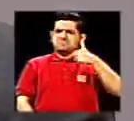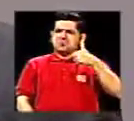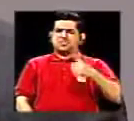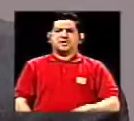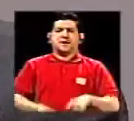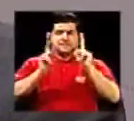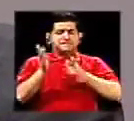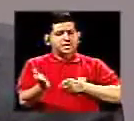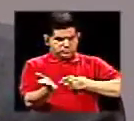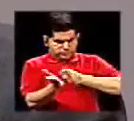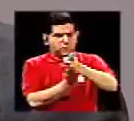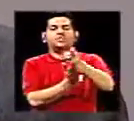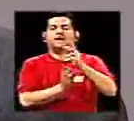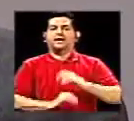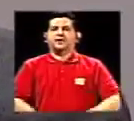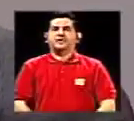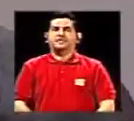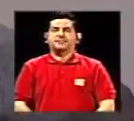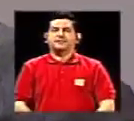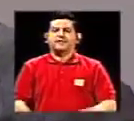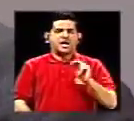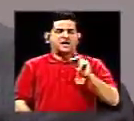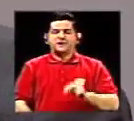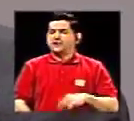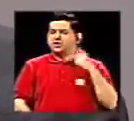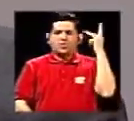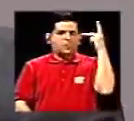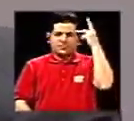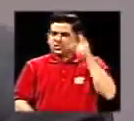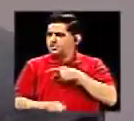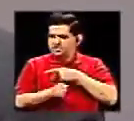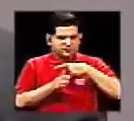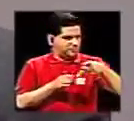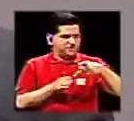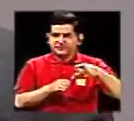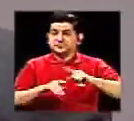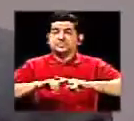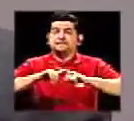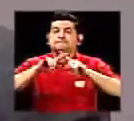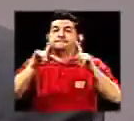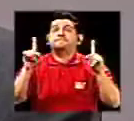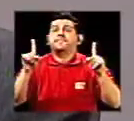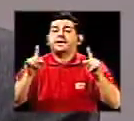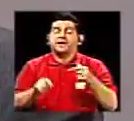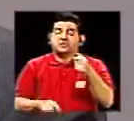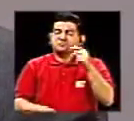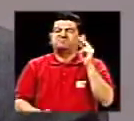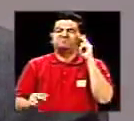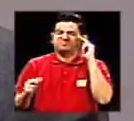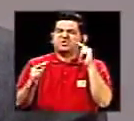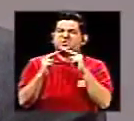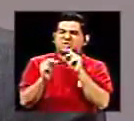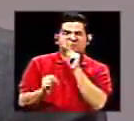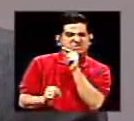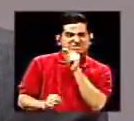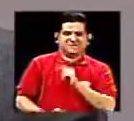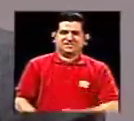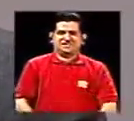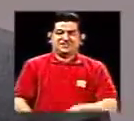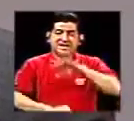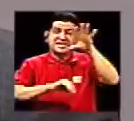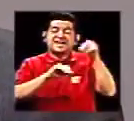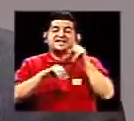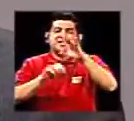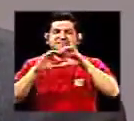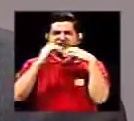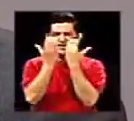persona honrada, no un político profesional, etcétera, pero poco conocido. Y a esa categoría se le agregaba una que